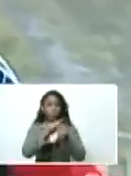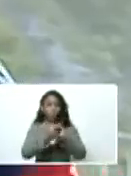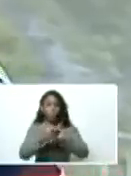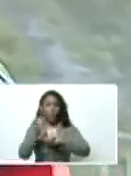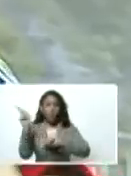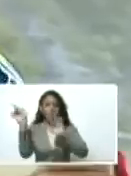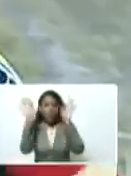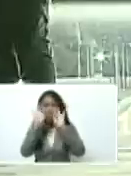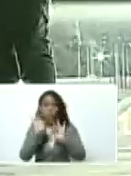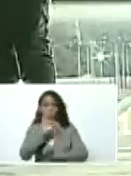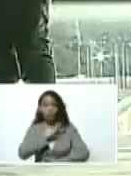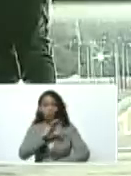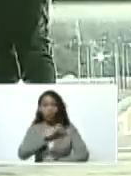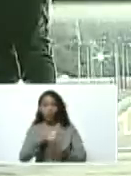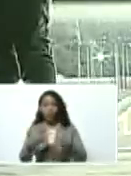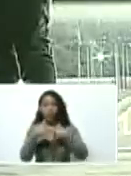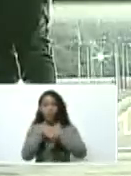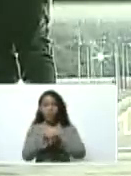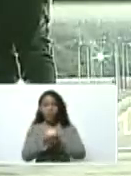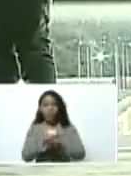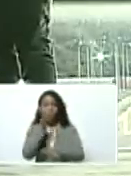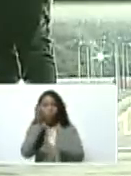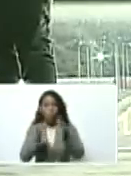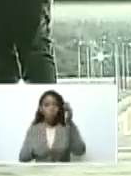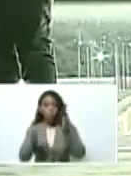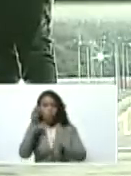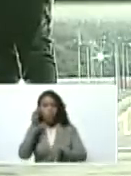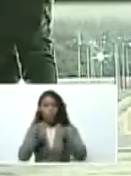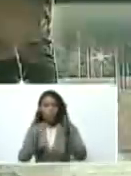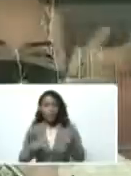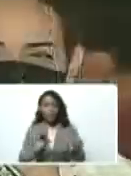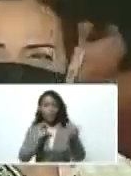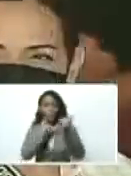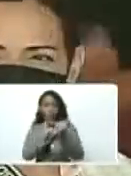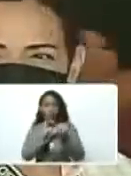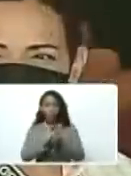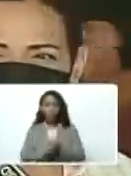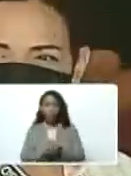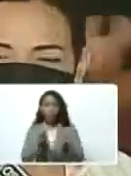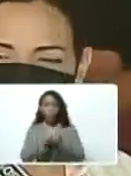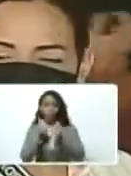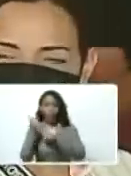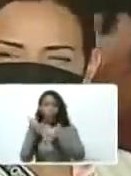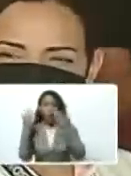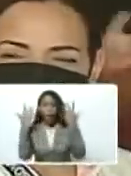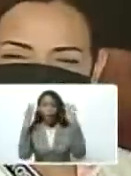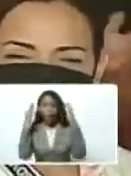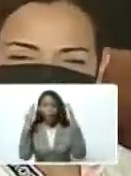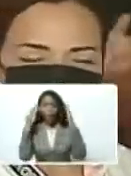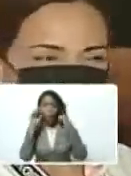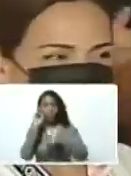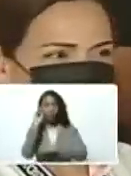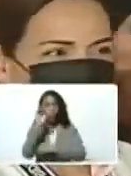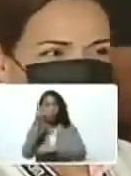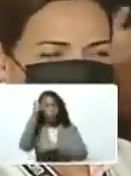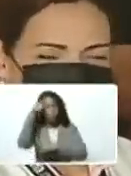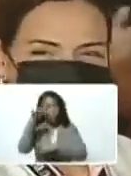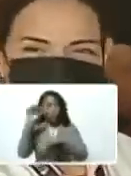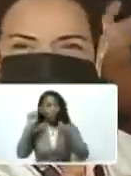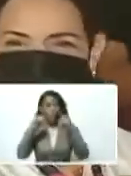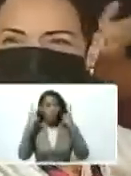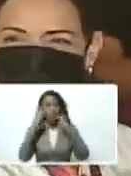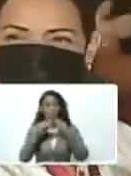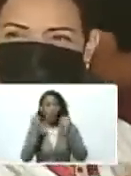ese modelo social de inclusión, de justicia y de igualdad. Con estos aplausos que le envía el pueblo de La Guaira y todas